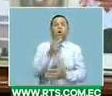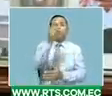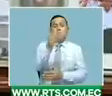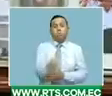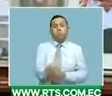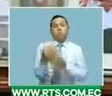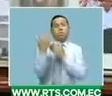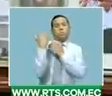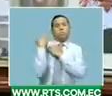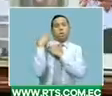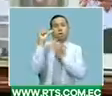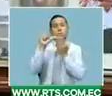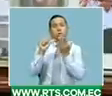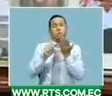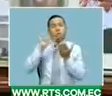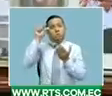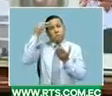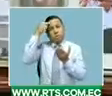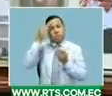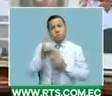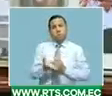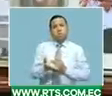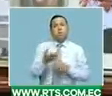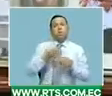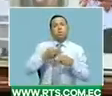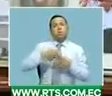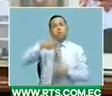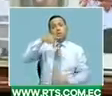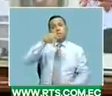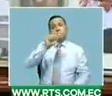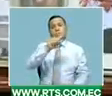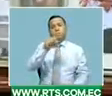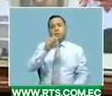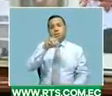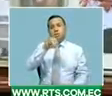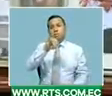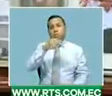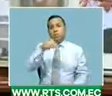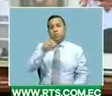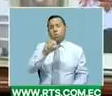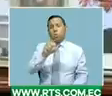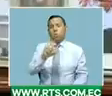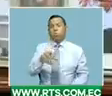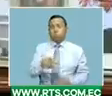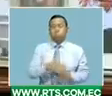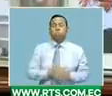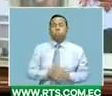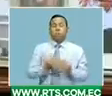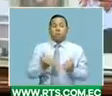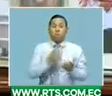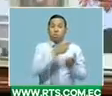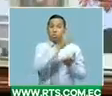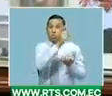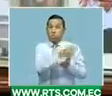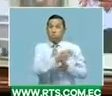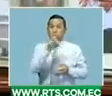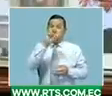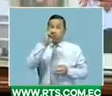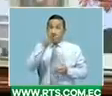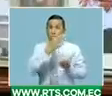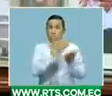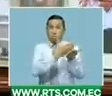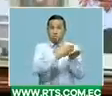Policía Patricio Pazmiño, quien hasta hoy actuó como viceministro del Interior. Hoy, con la salida de la ministra, el gobierno